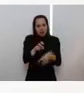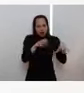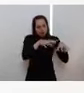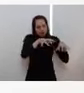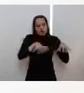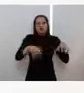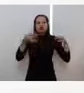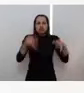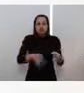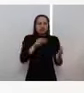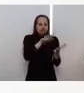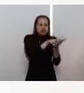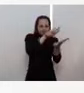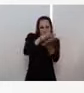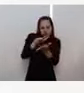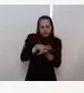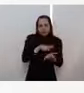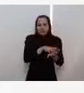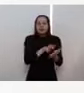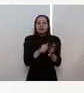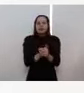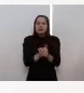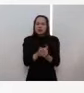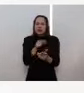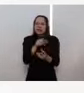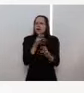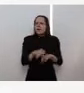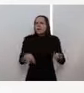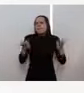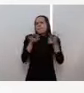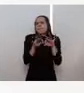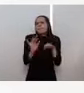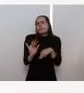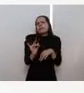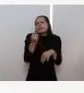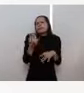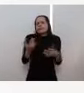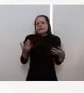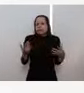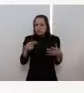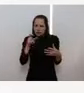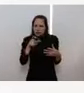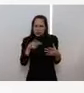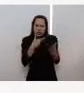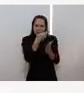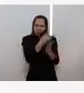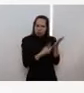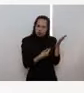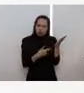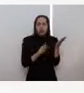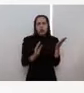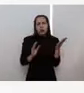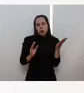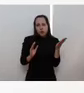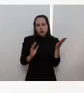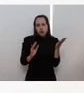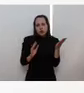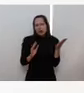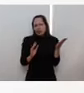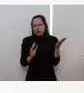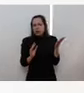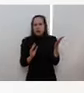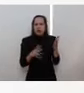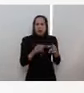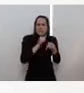acreditados y esto es importante en el momento que se quieran requerir algún tipo de solicitud para una formación para una